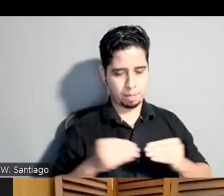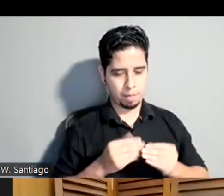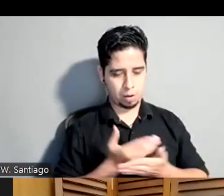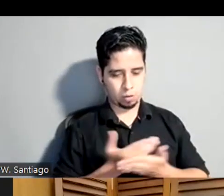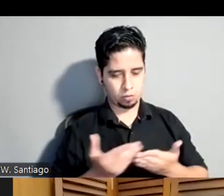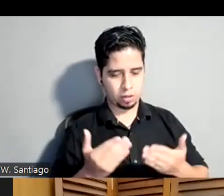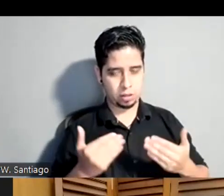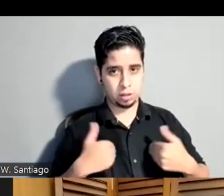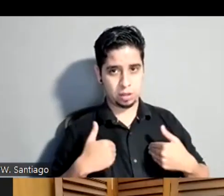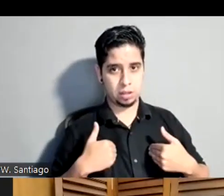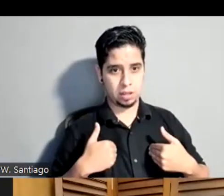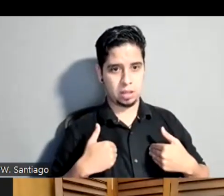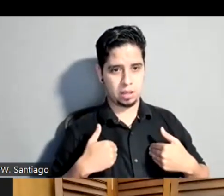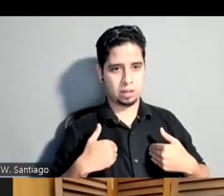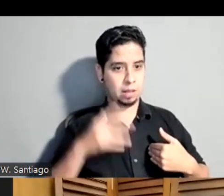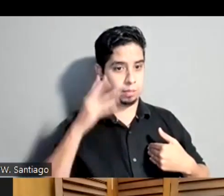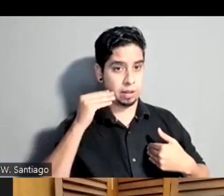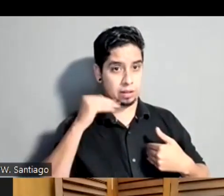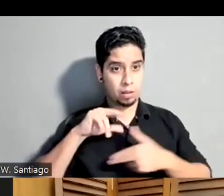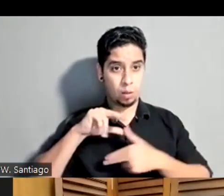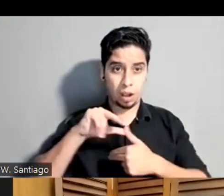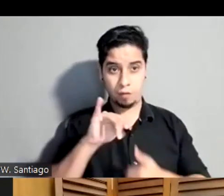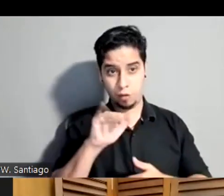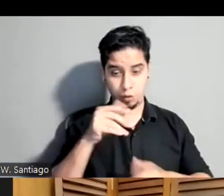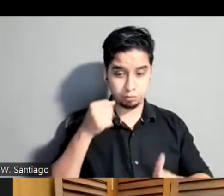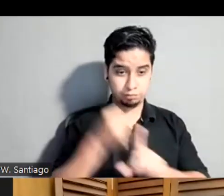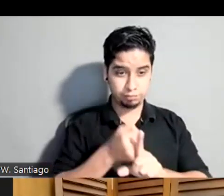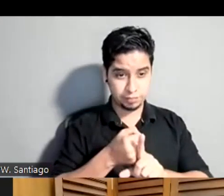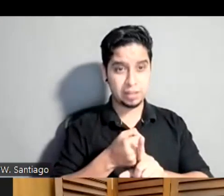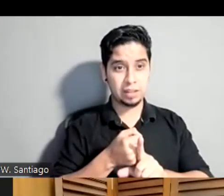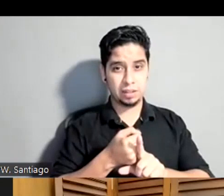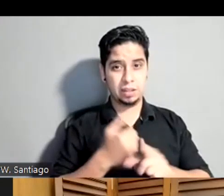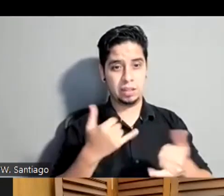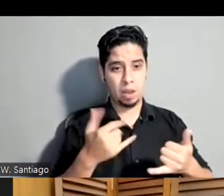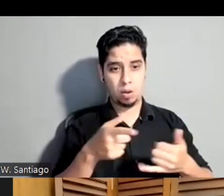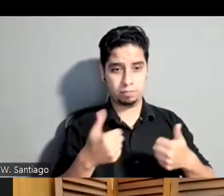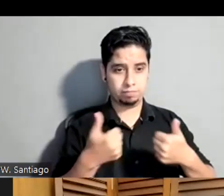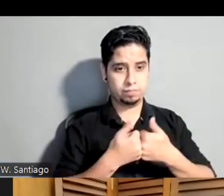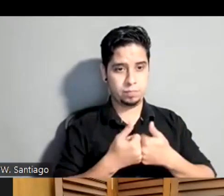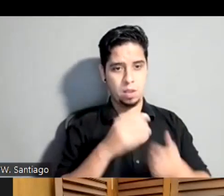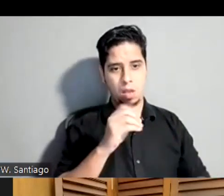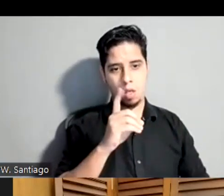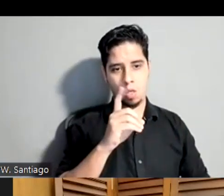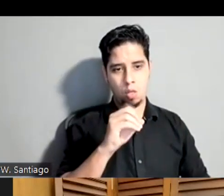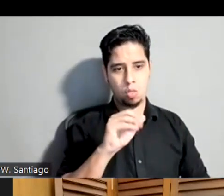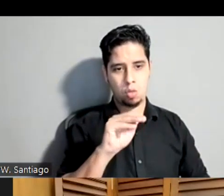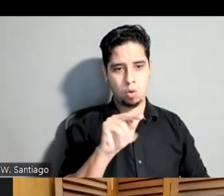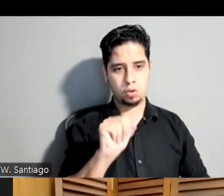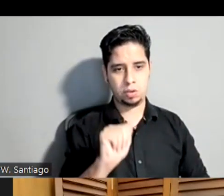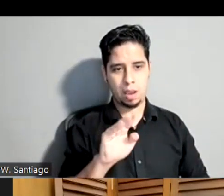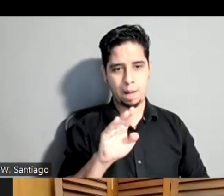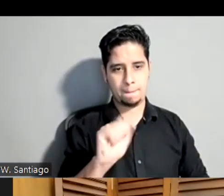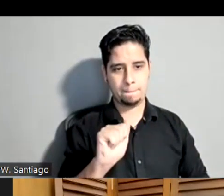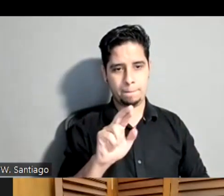una Fiona que acaba de pasar. Y entonces ahora te enfrentas a ser Doña Bárbara, que en el